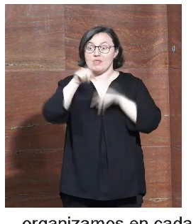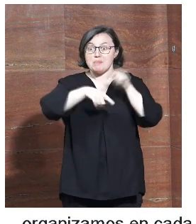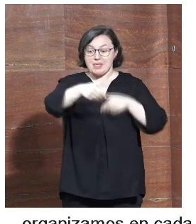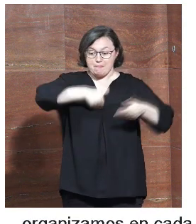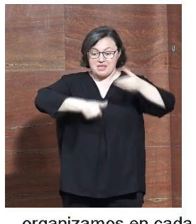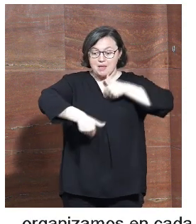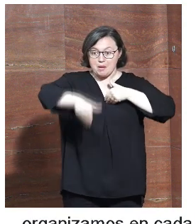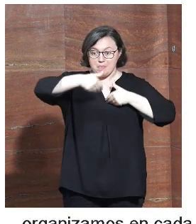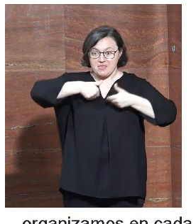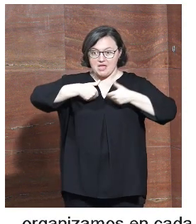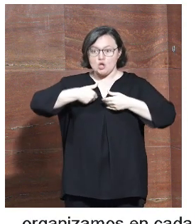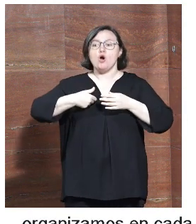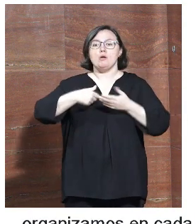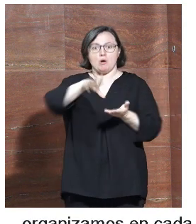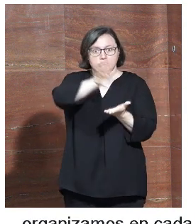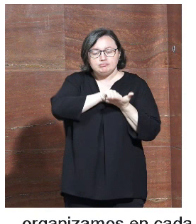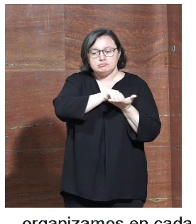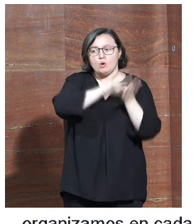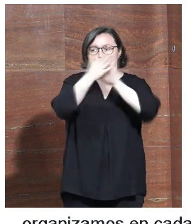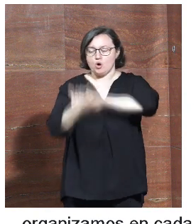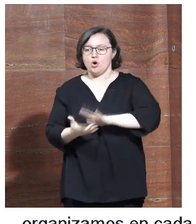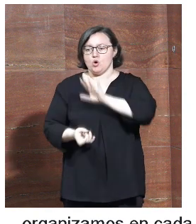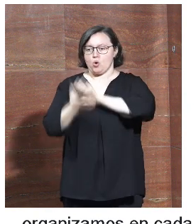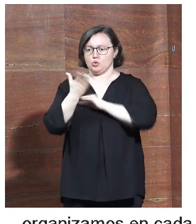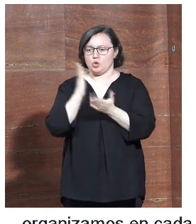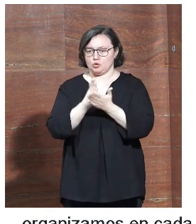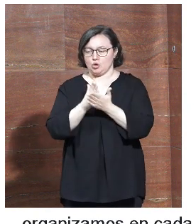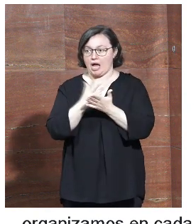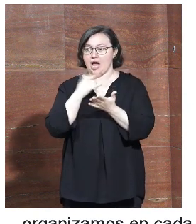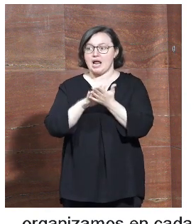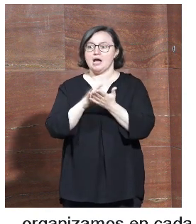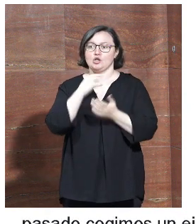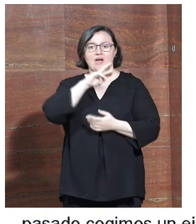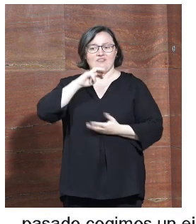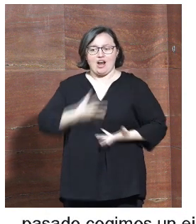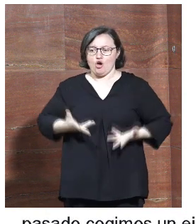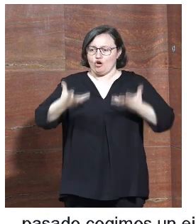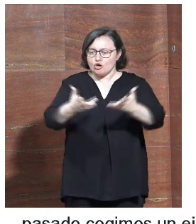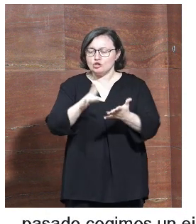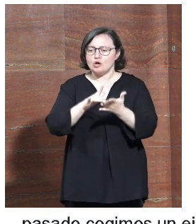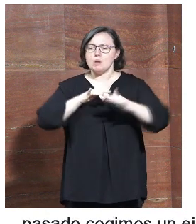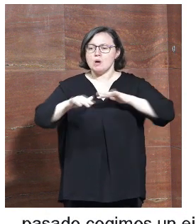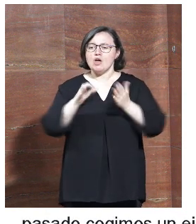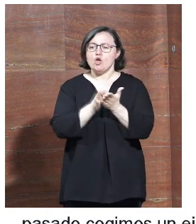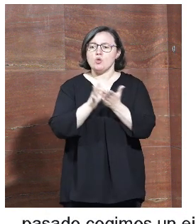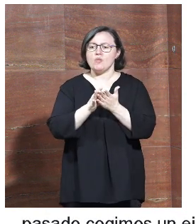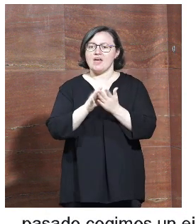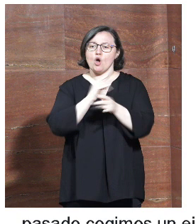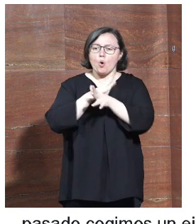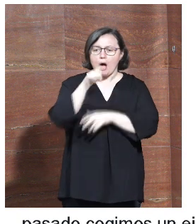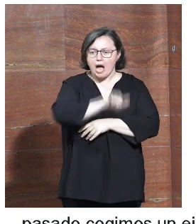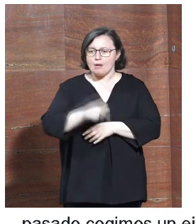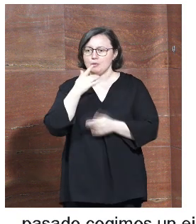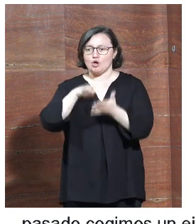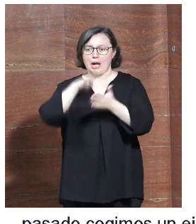habían de muchas madres, ¿no?, que además ahora me gustaría, ¿no?, ponerlo en valor, se está moviendo mucho, ¿no?, el tema de ciudad jugable, ¿no?, Barcelona,